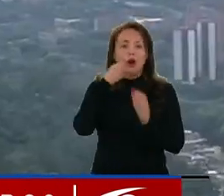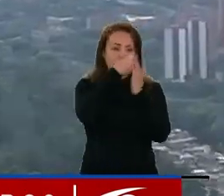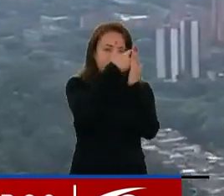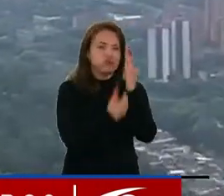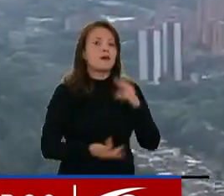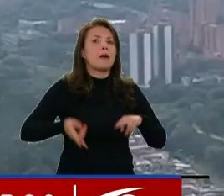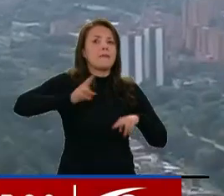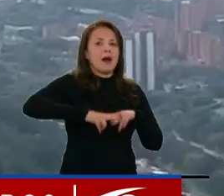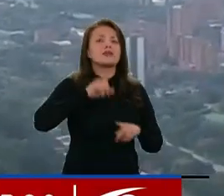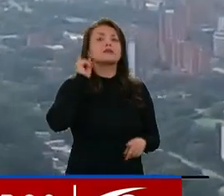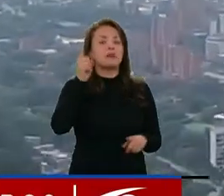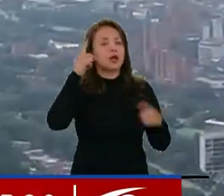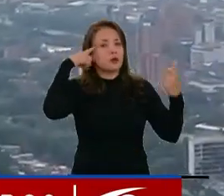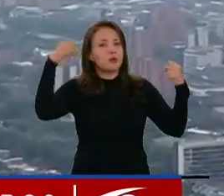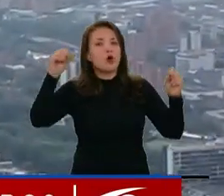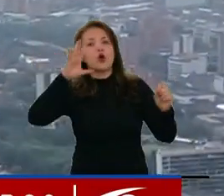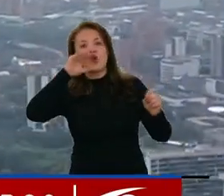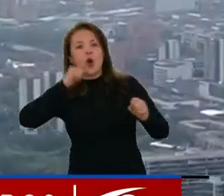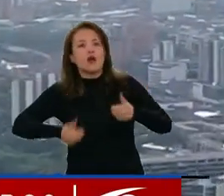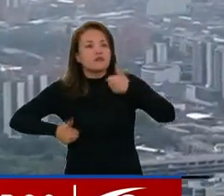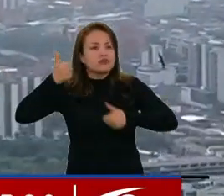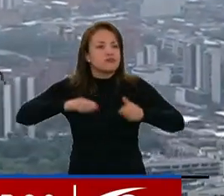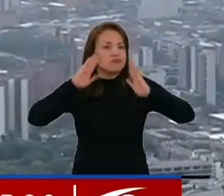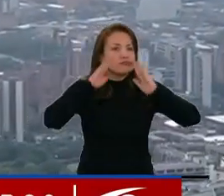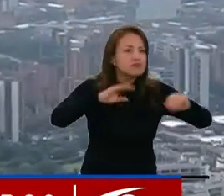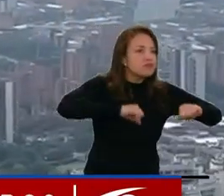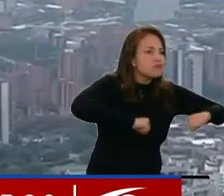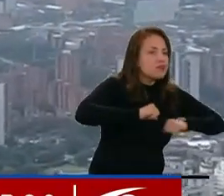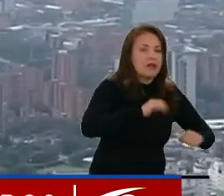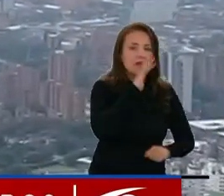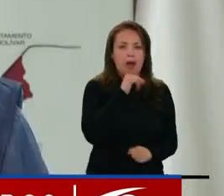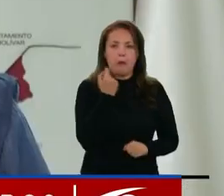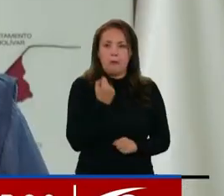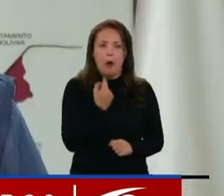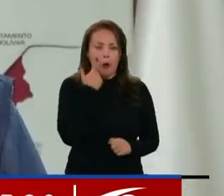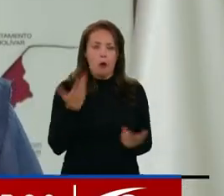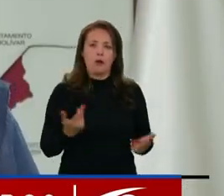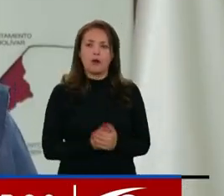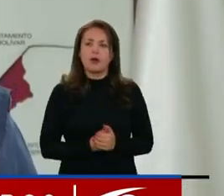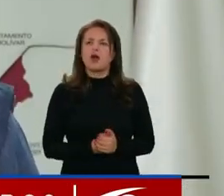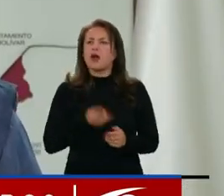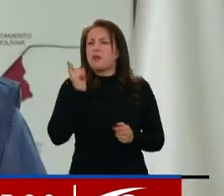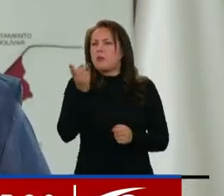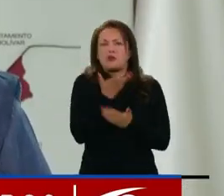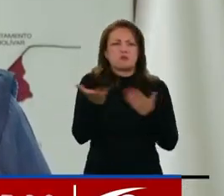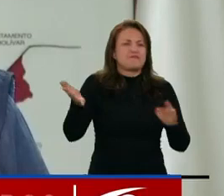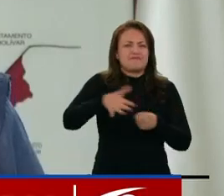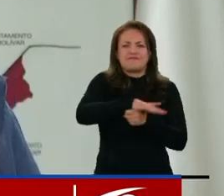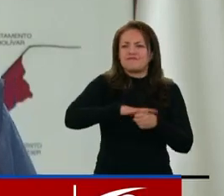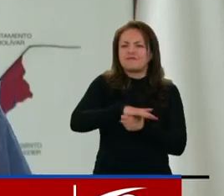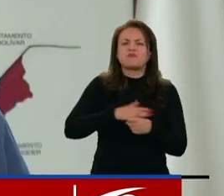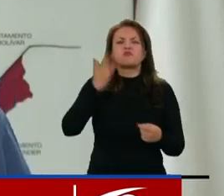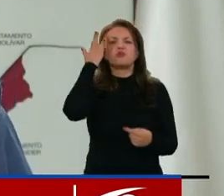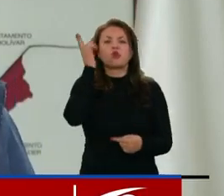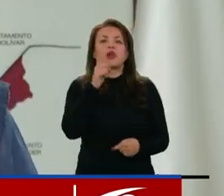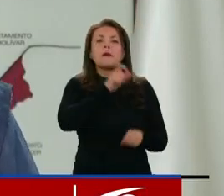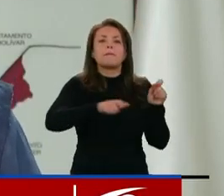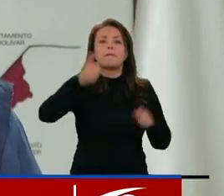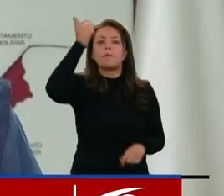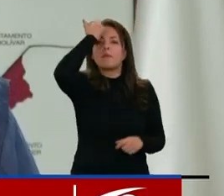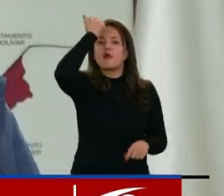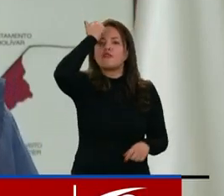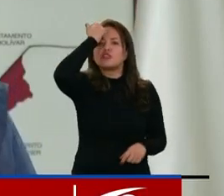preocupa las pocas acciones de algunas autoridades en el territorio por diferentes situaciones porque hay profesores que no